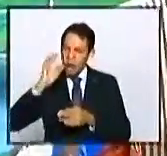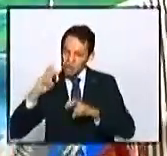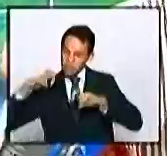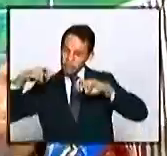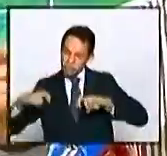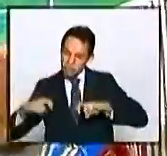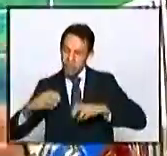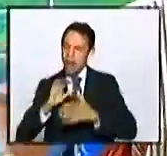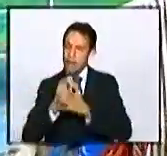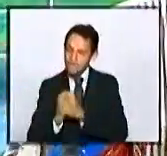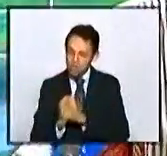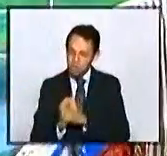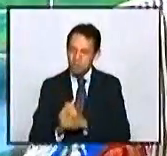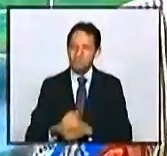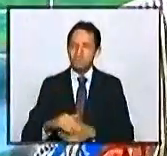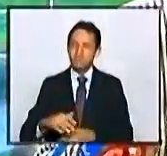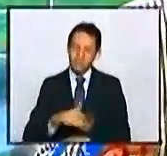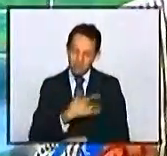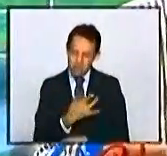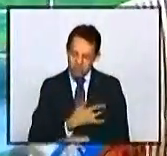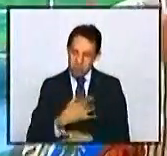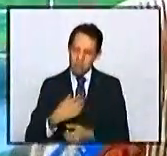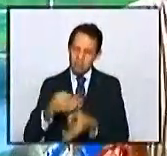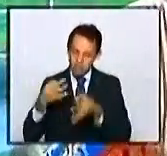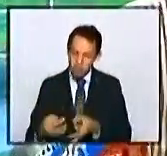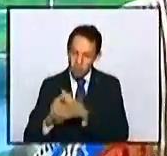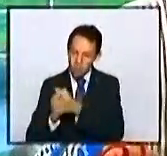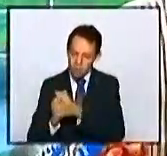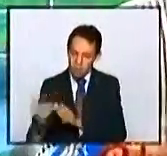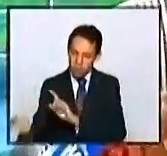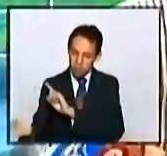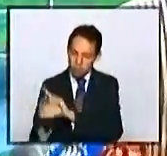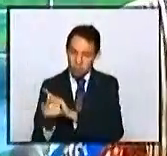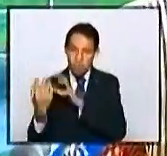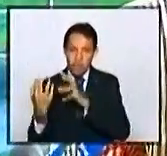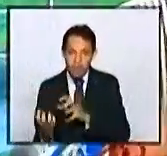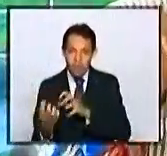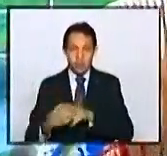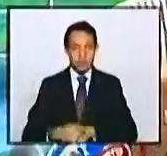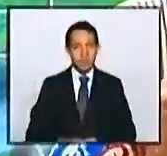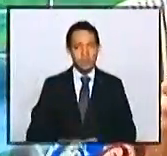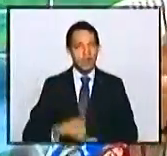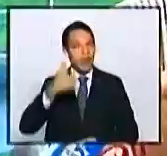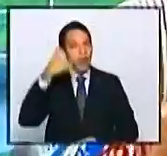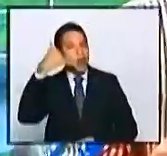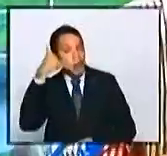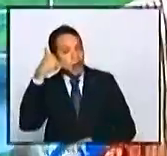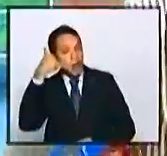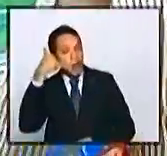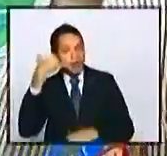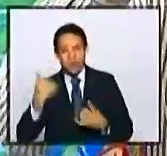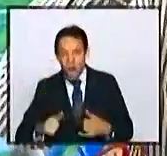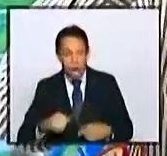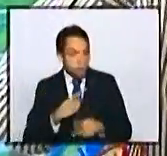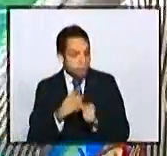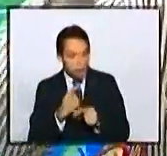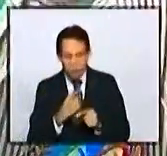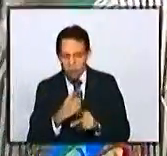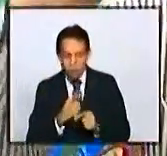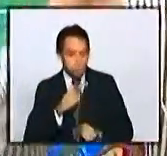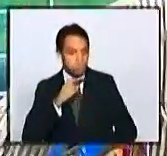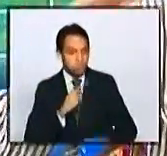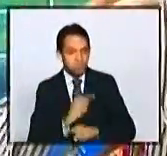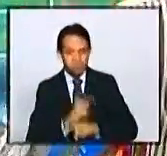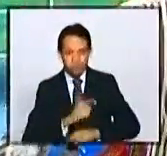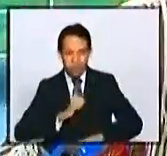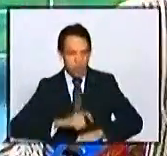extraño, hermano, te extraño, hermana, te extraño. Háganlo, no miren ese teléfono, de una, tomen la decisión. El cerebro nuestro funciona